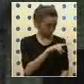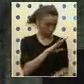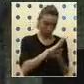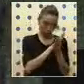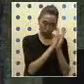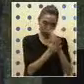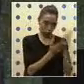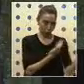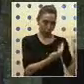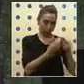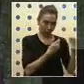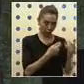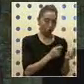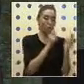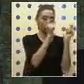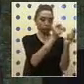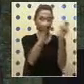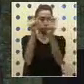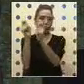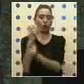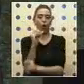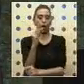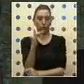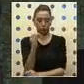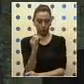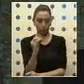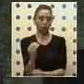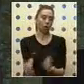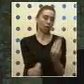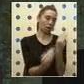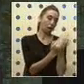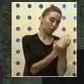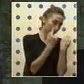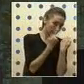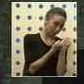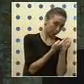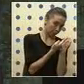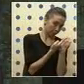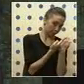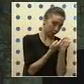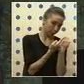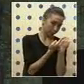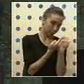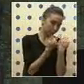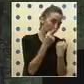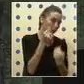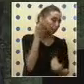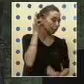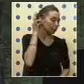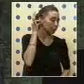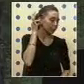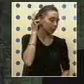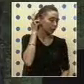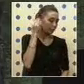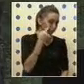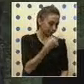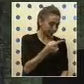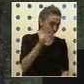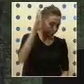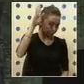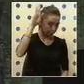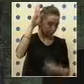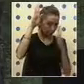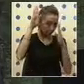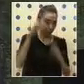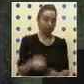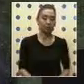todos los oficios solicitados por usted con la adhesión de los y las parlamentarias que levantan la